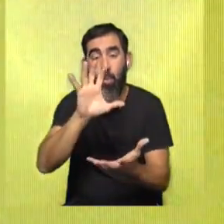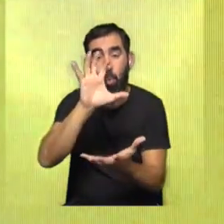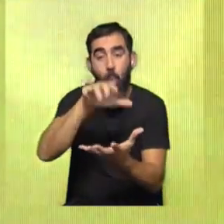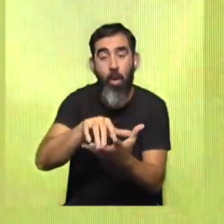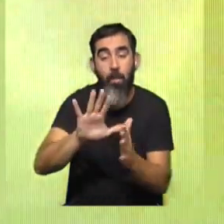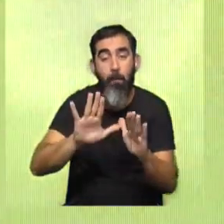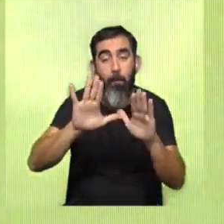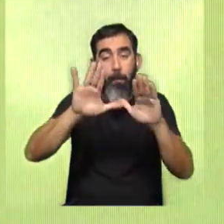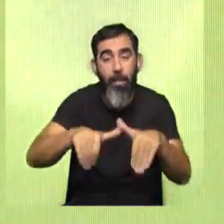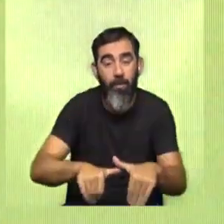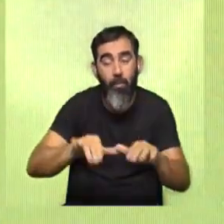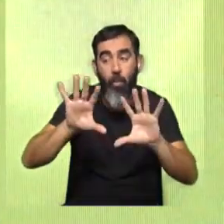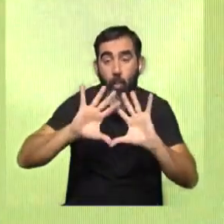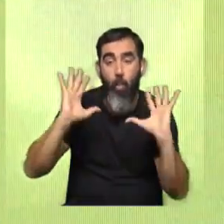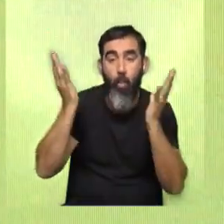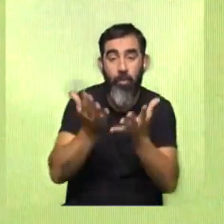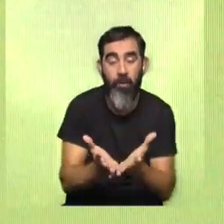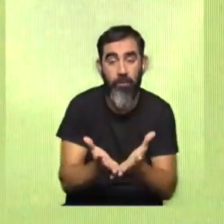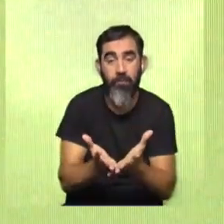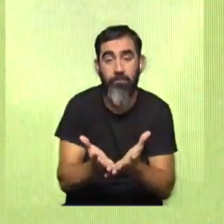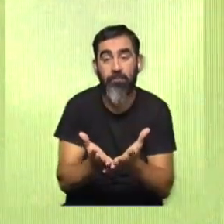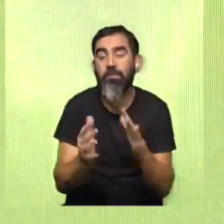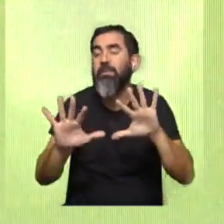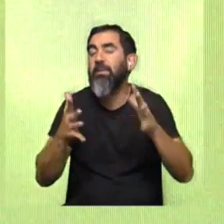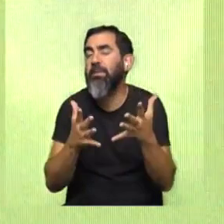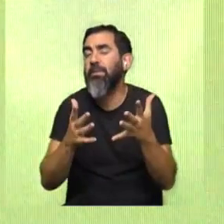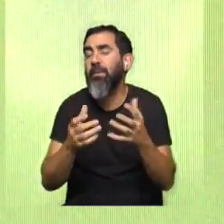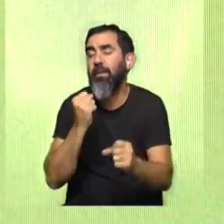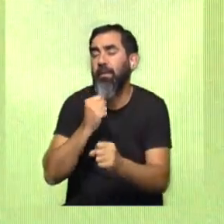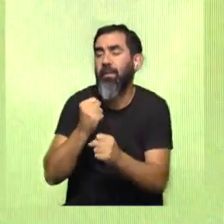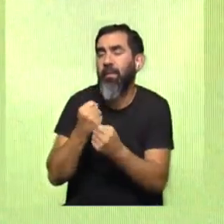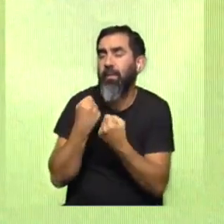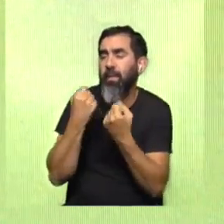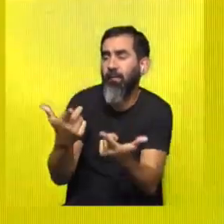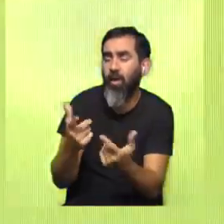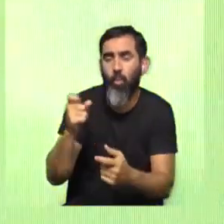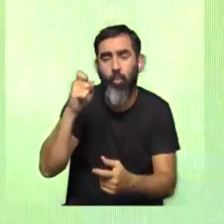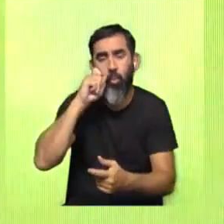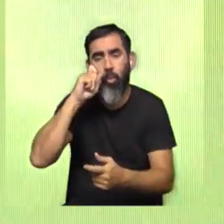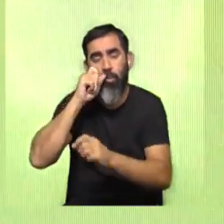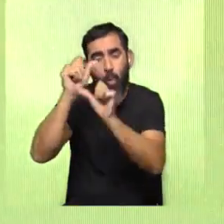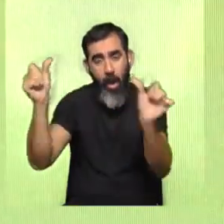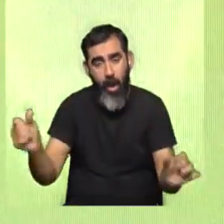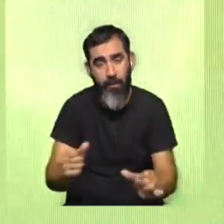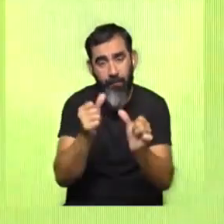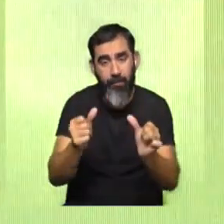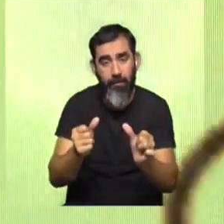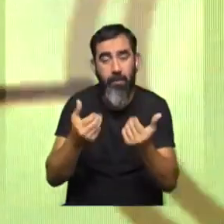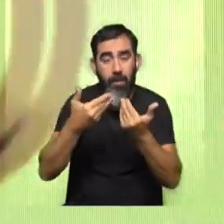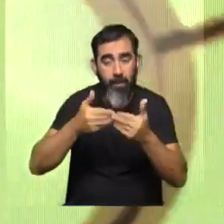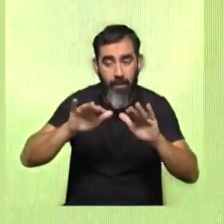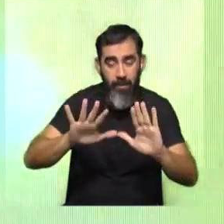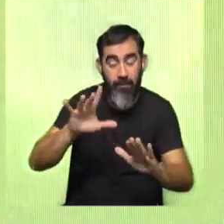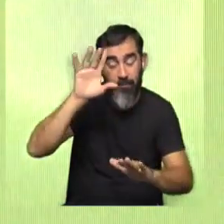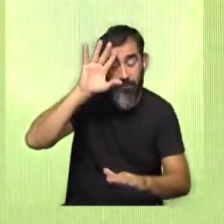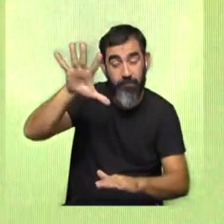patrimonio geológico mundial. ¿Y qué tiene que ver esto con la generación de trabajo, con el turismo, con la actividad? Bueno, vamos arrancando por acá,